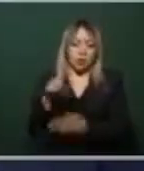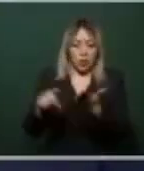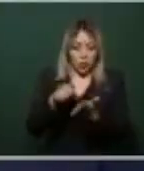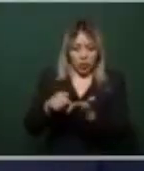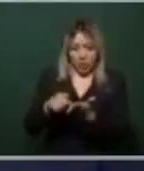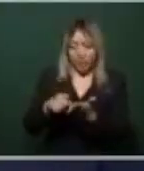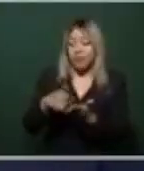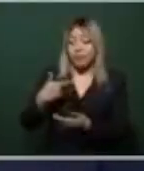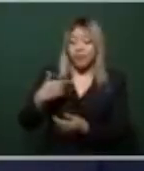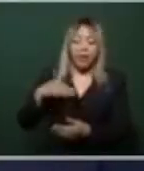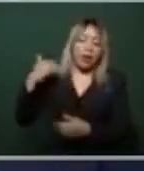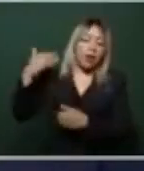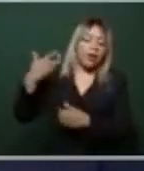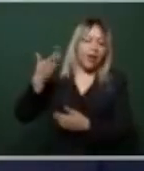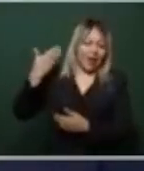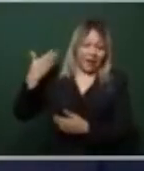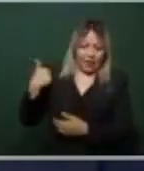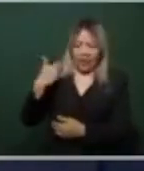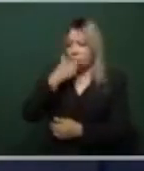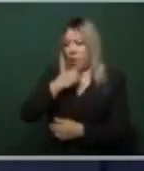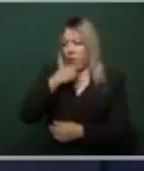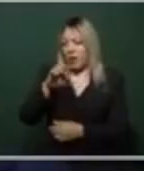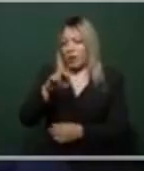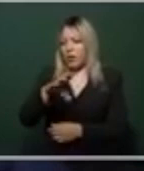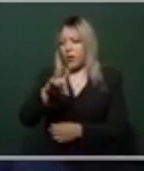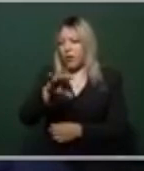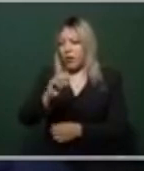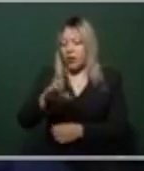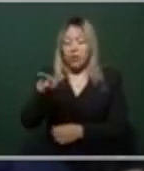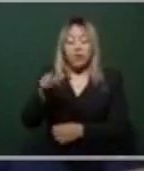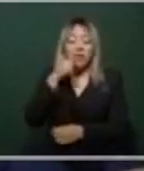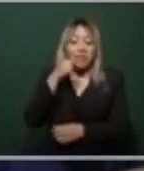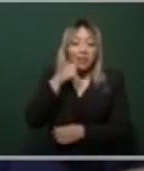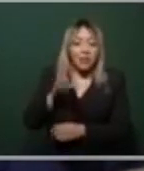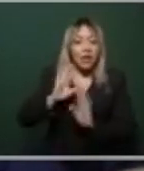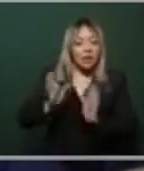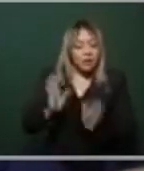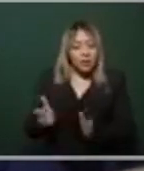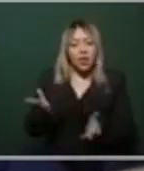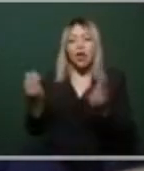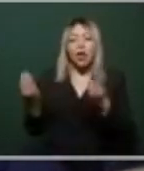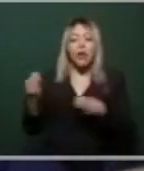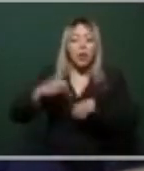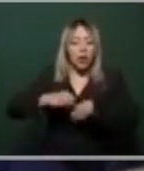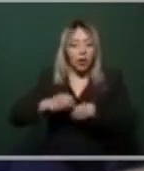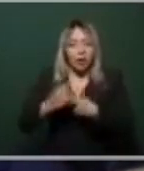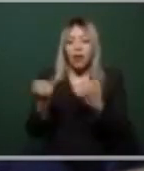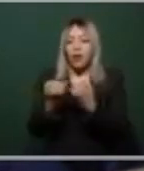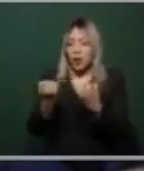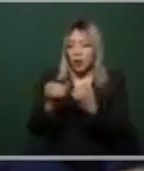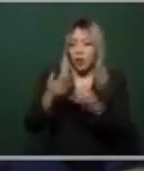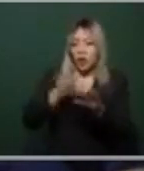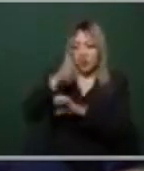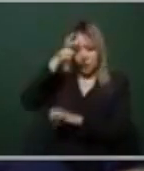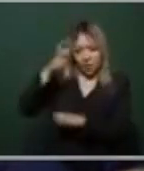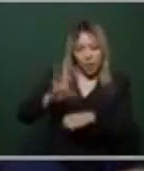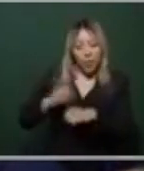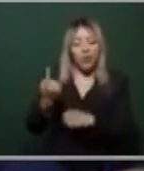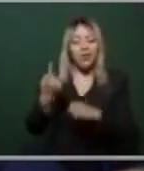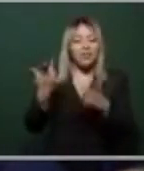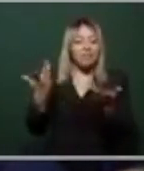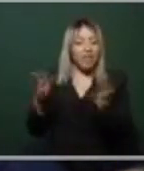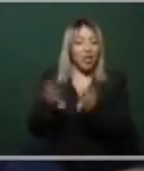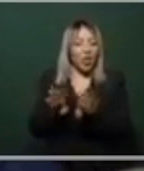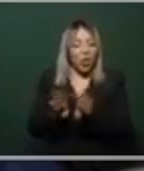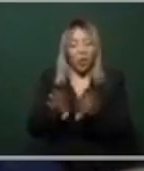días anteriores, Ricardo Baptista aseguró que se solicitará pues la inclusión del Estado, ya que es muy diferente